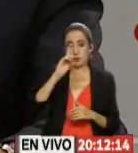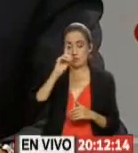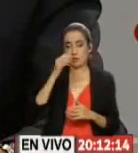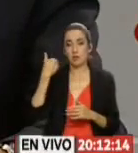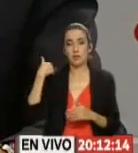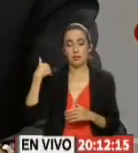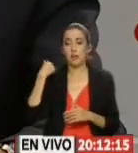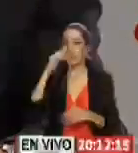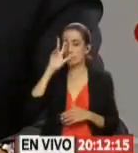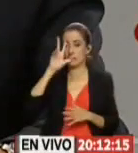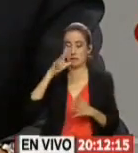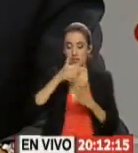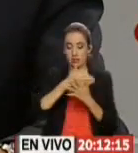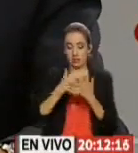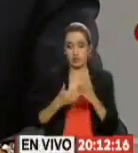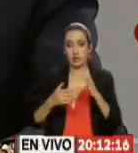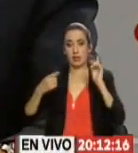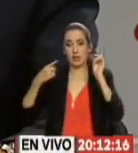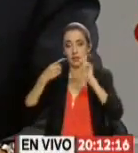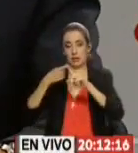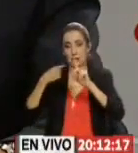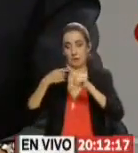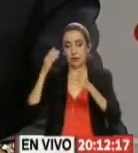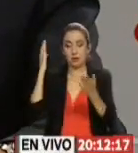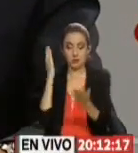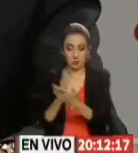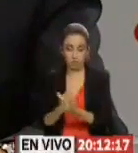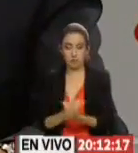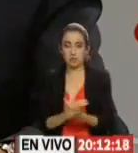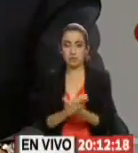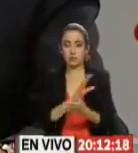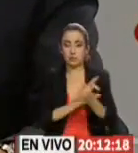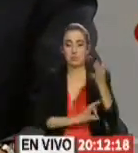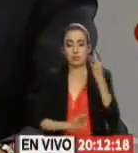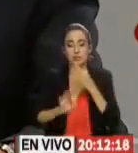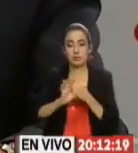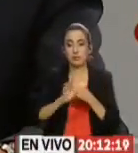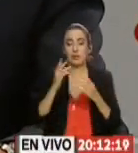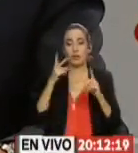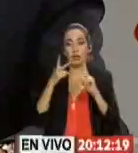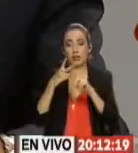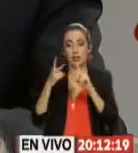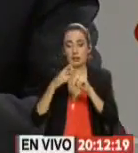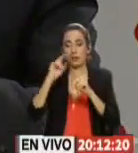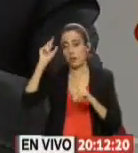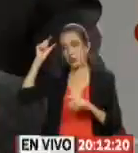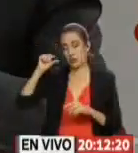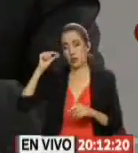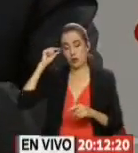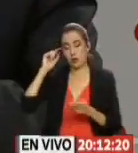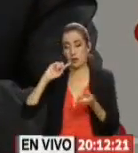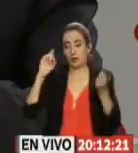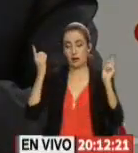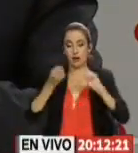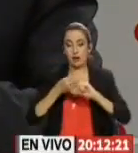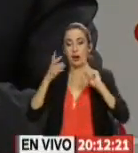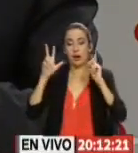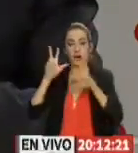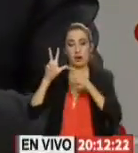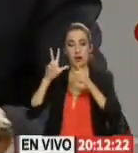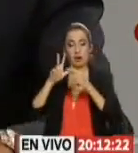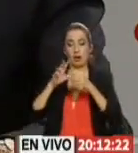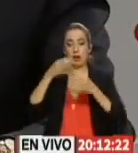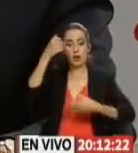que son claves para nosotros. Ajá. El cese de la usurpación, el gobierno de transición y el tema de las elecciones